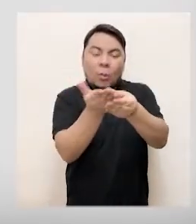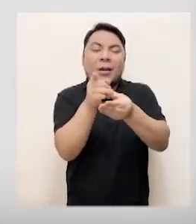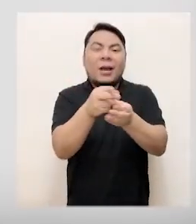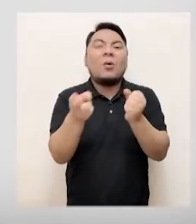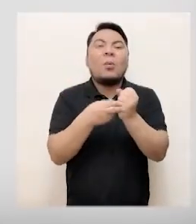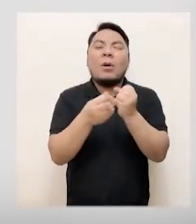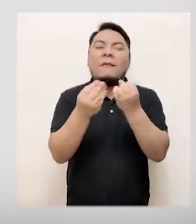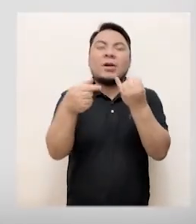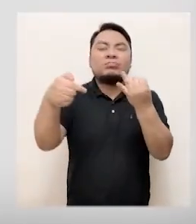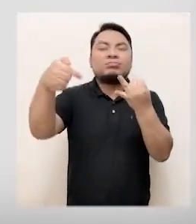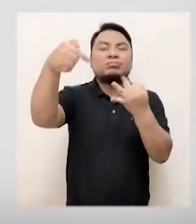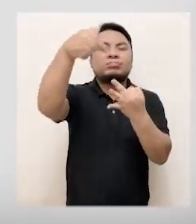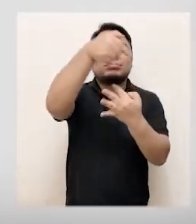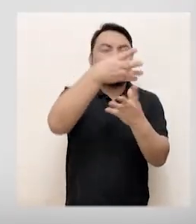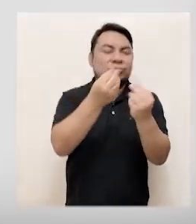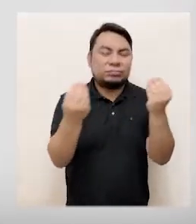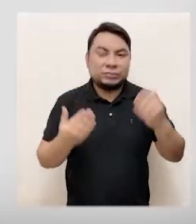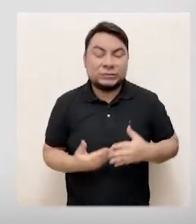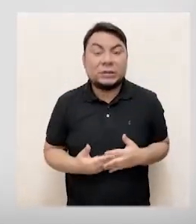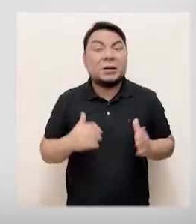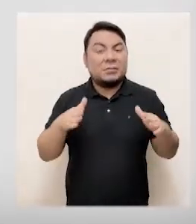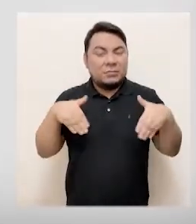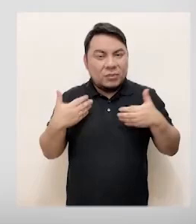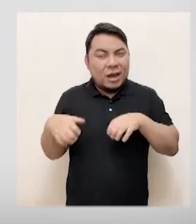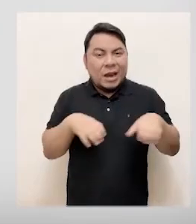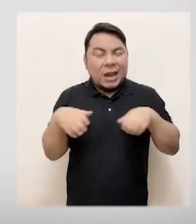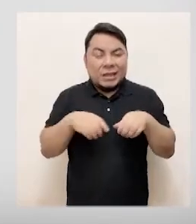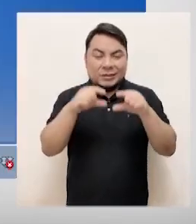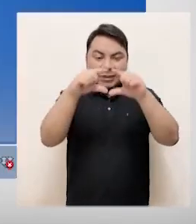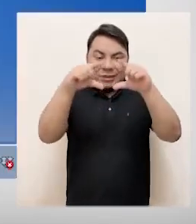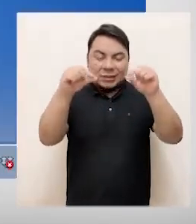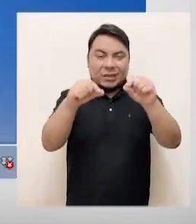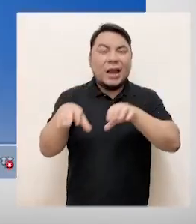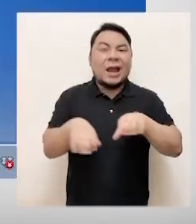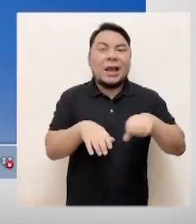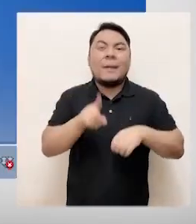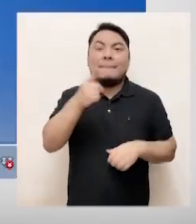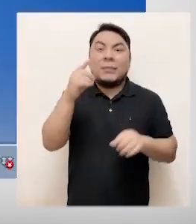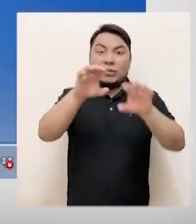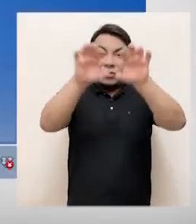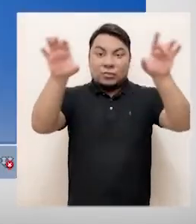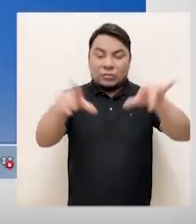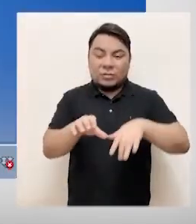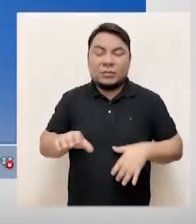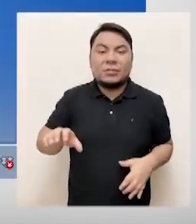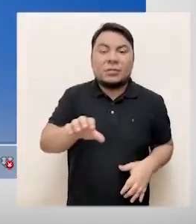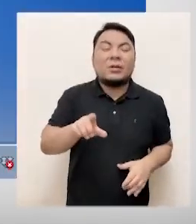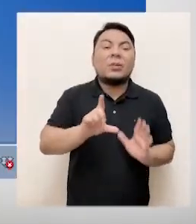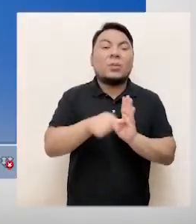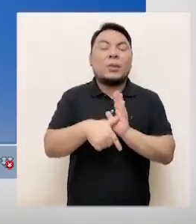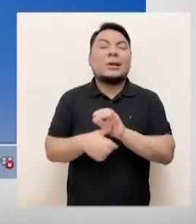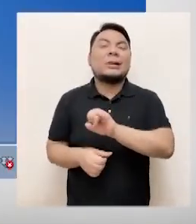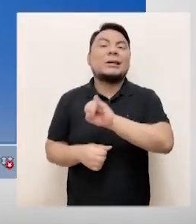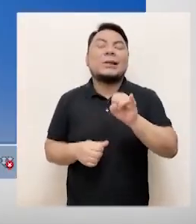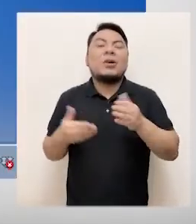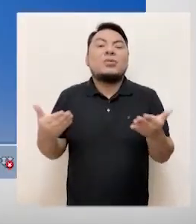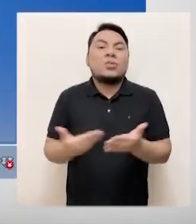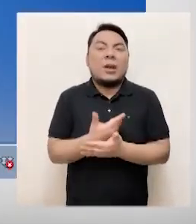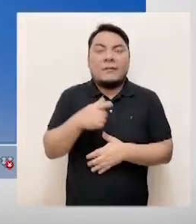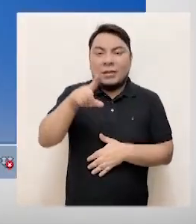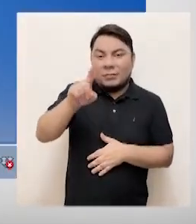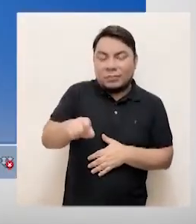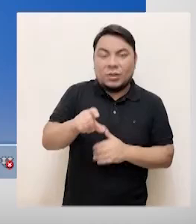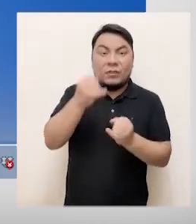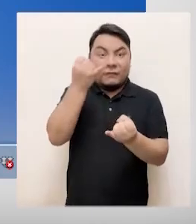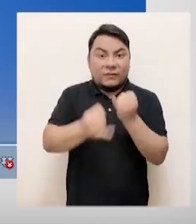permite guardar y tener ordenados los archivos. Para poder crear una carpeta, debe ir al escritorio, luego hacer clic